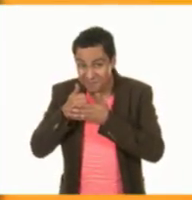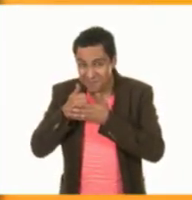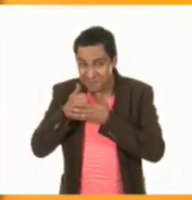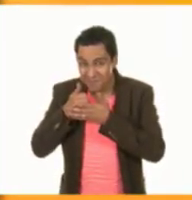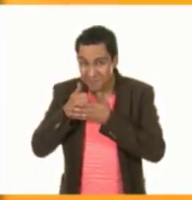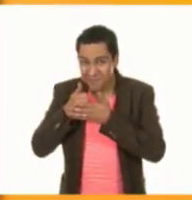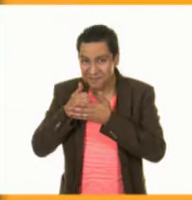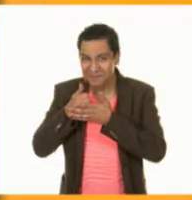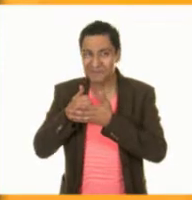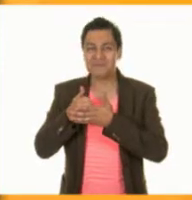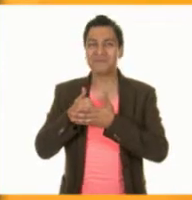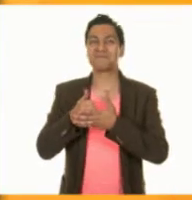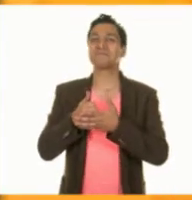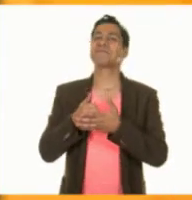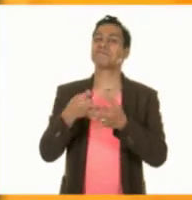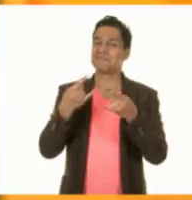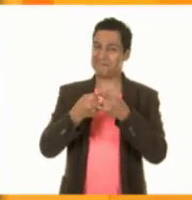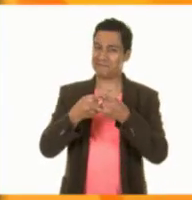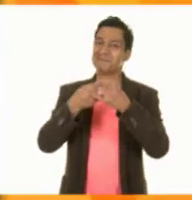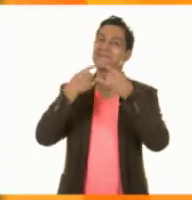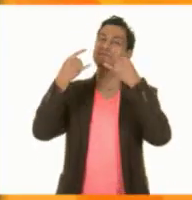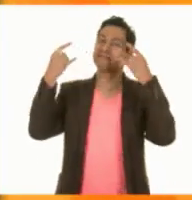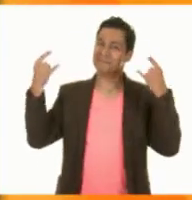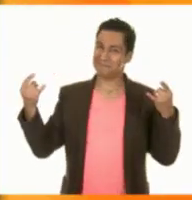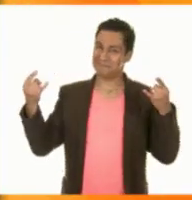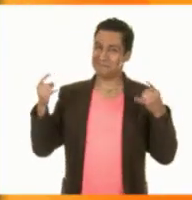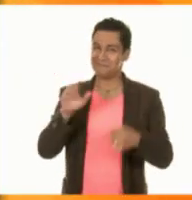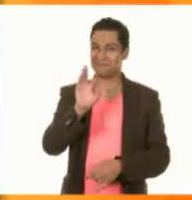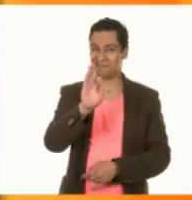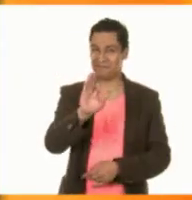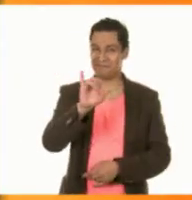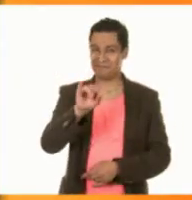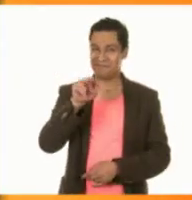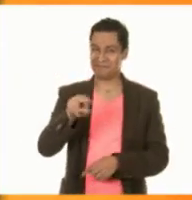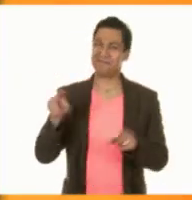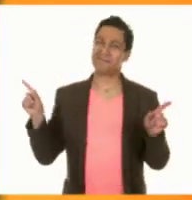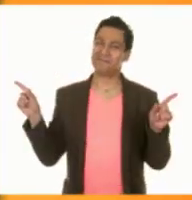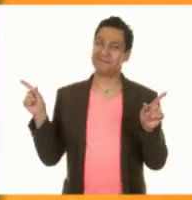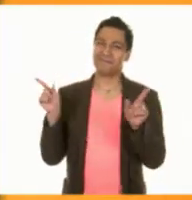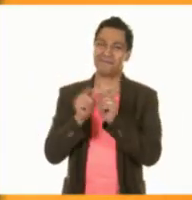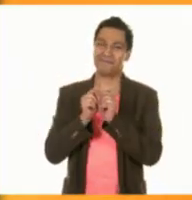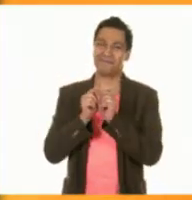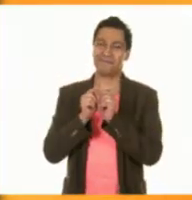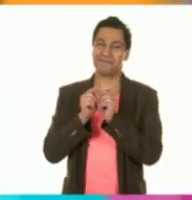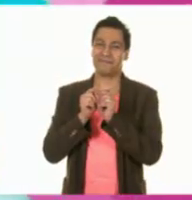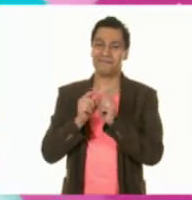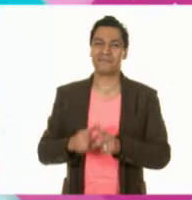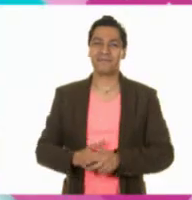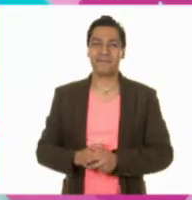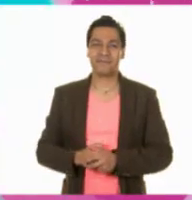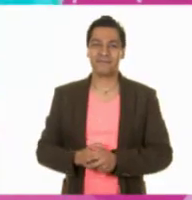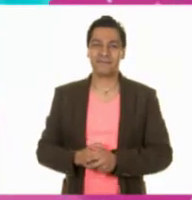Y colorín colorado, este cuento se ha terminado.